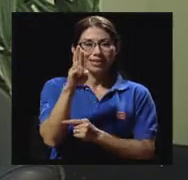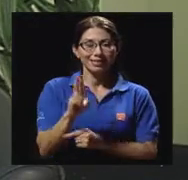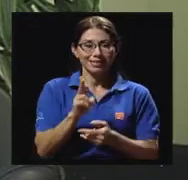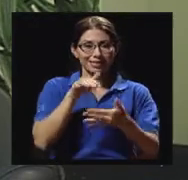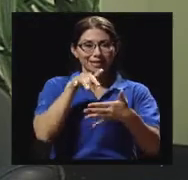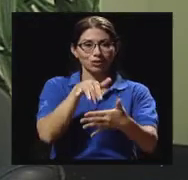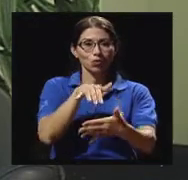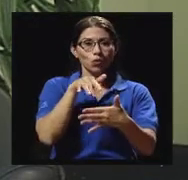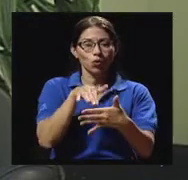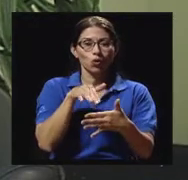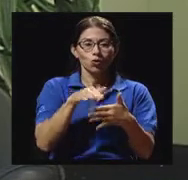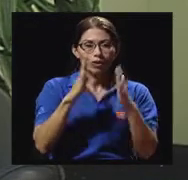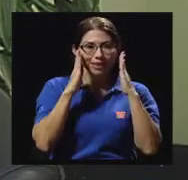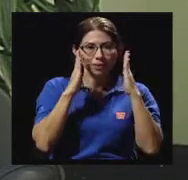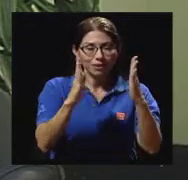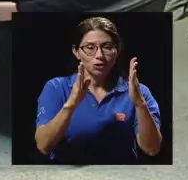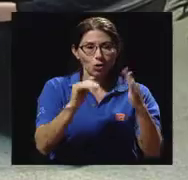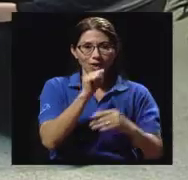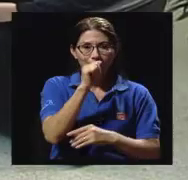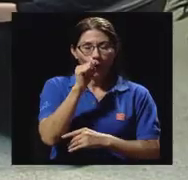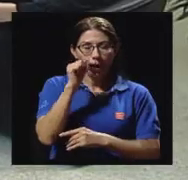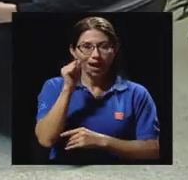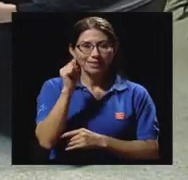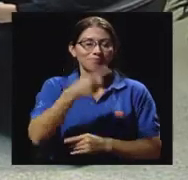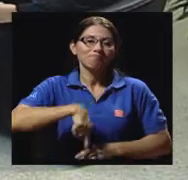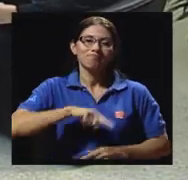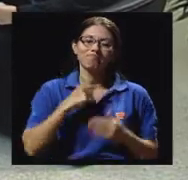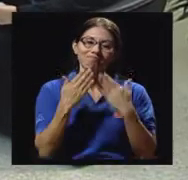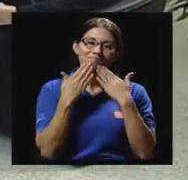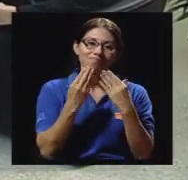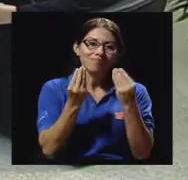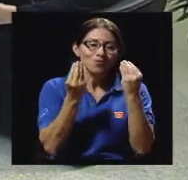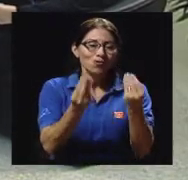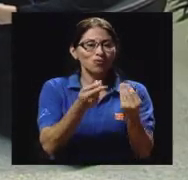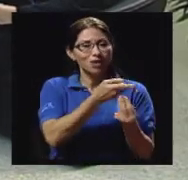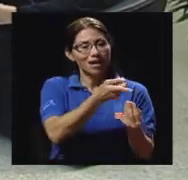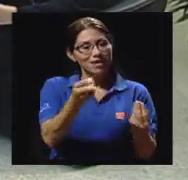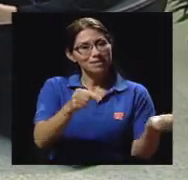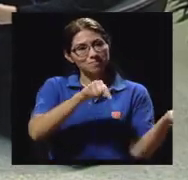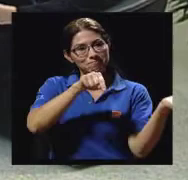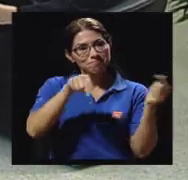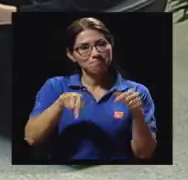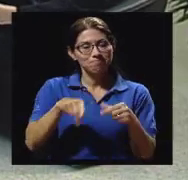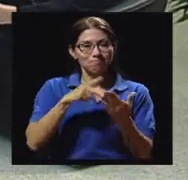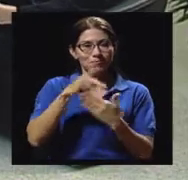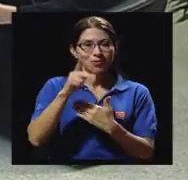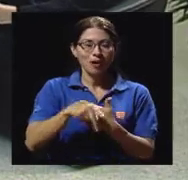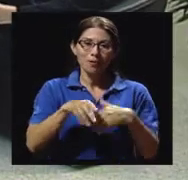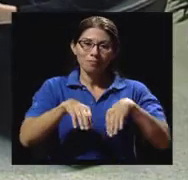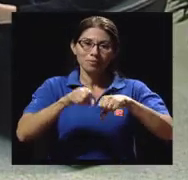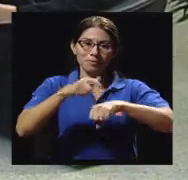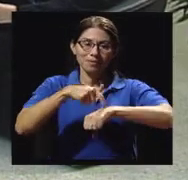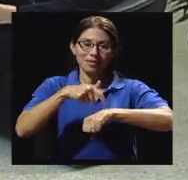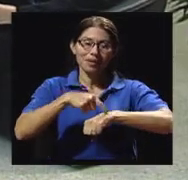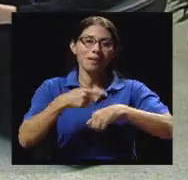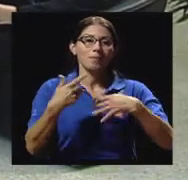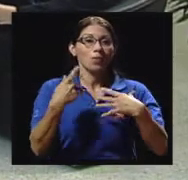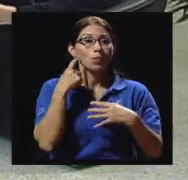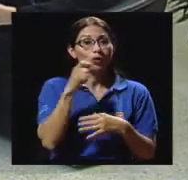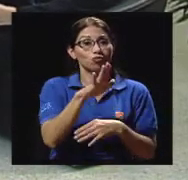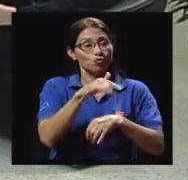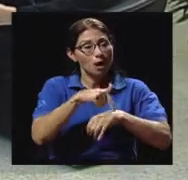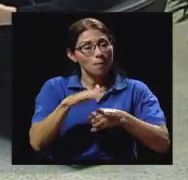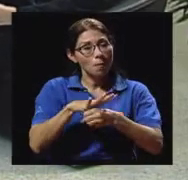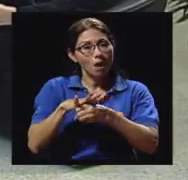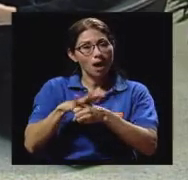de Estudios e Intervención en Drogas. Y le agradecemos mucho a doña Giselle la gentileza por acompañarnos y sacar ese espacio de su agenda, de su